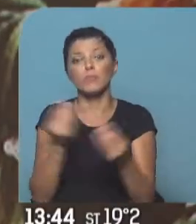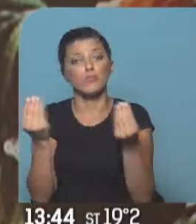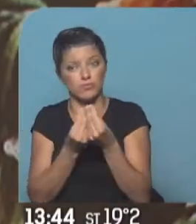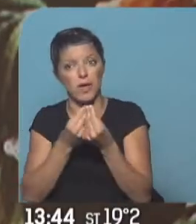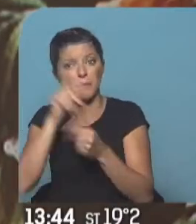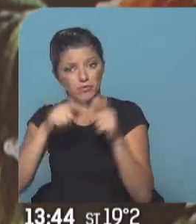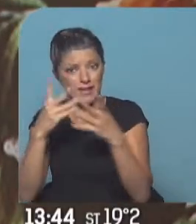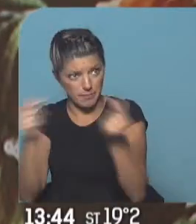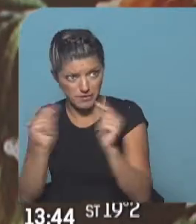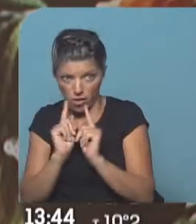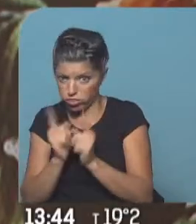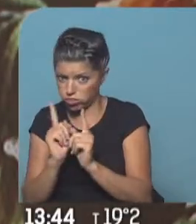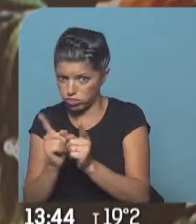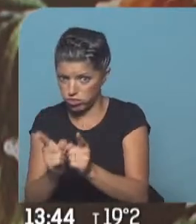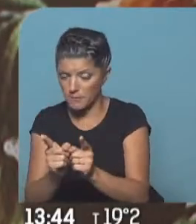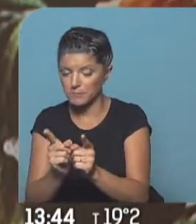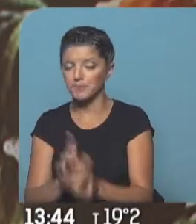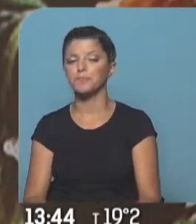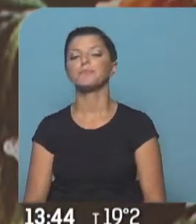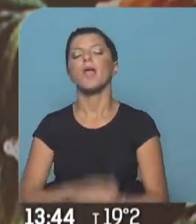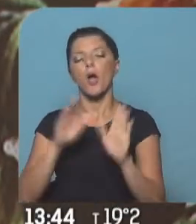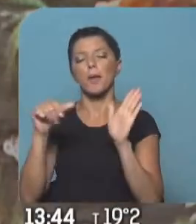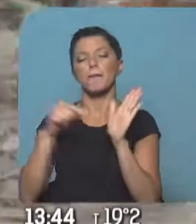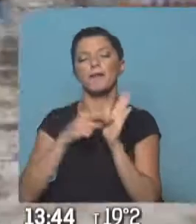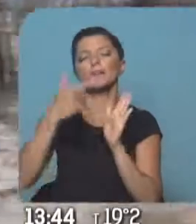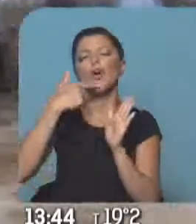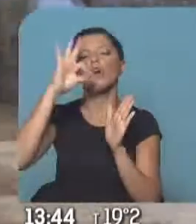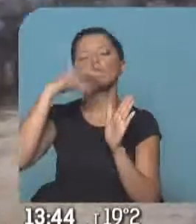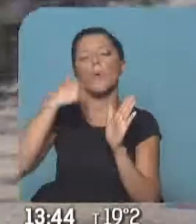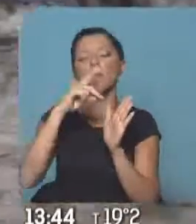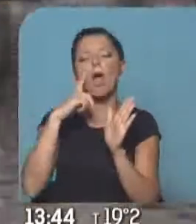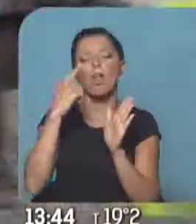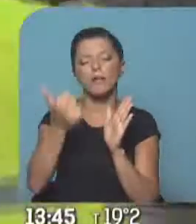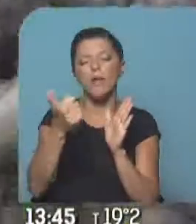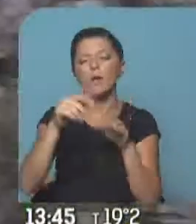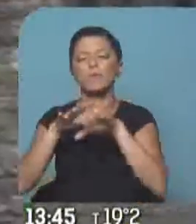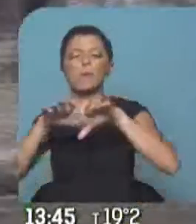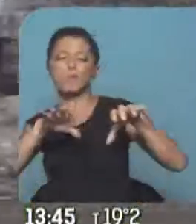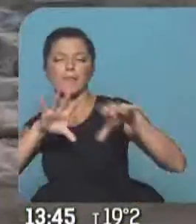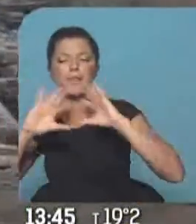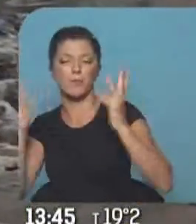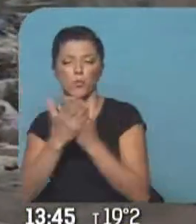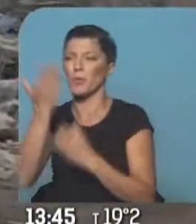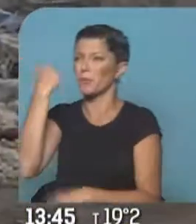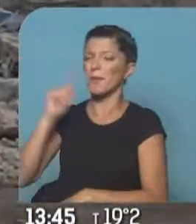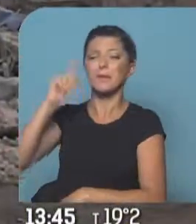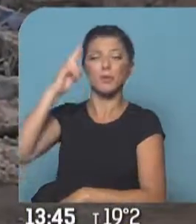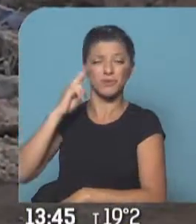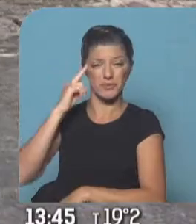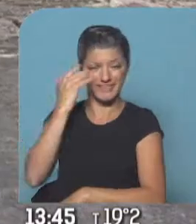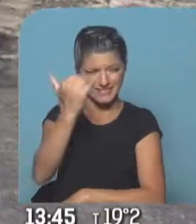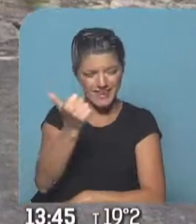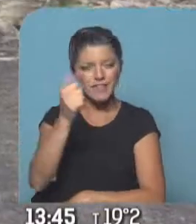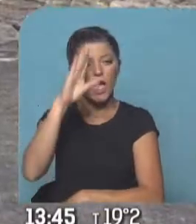desaparecidos también. Lo cierto es que Somalia quedó prácticamente aislado de la comunidad internacional en 1996, cuando mataron allí a un